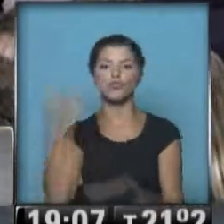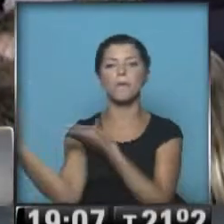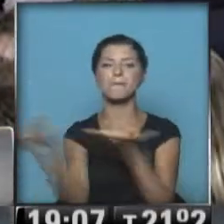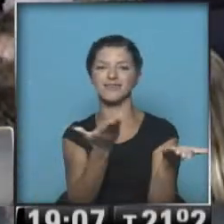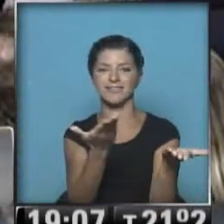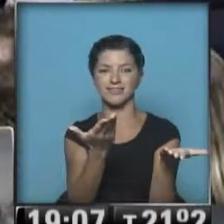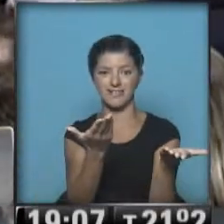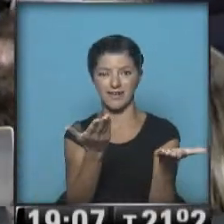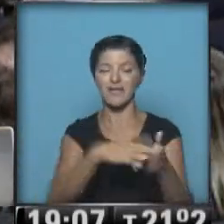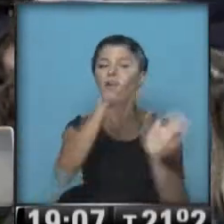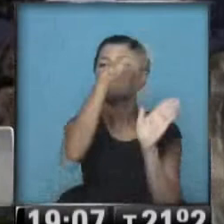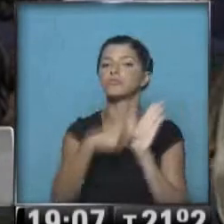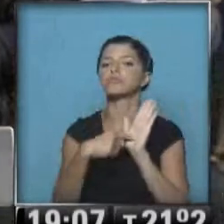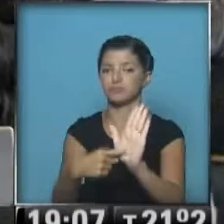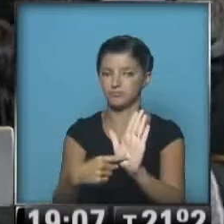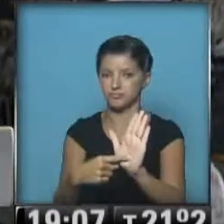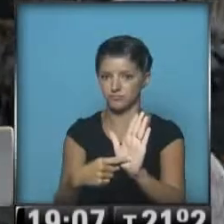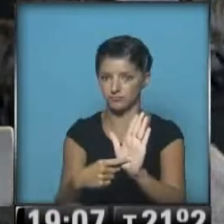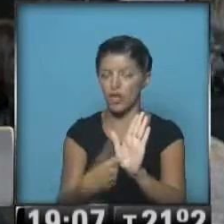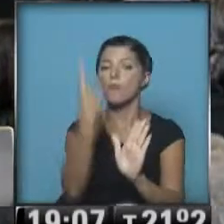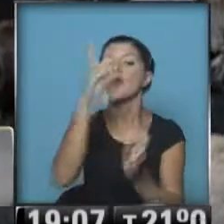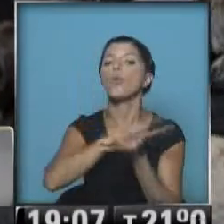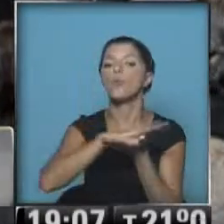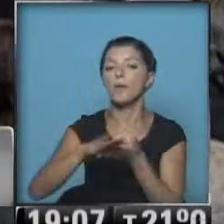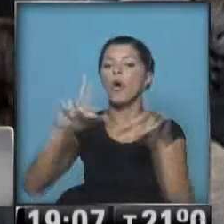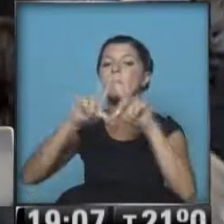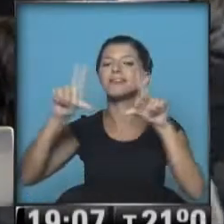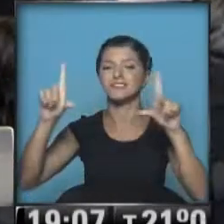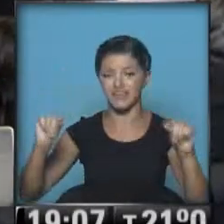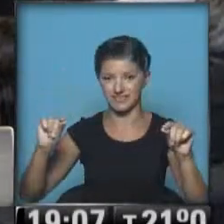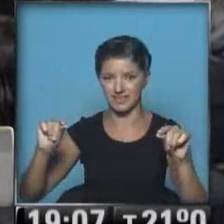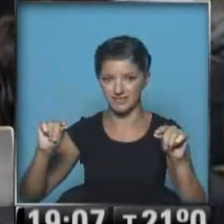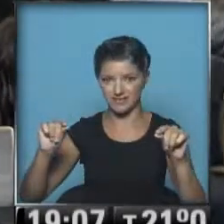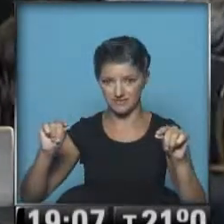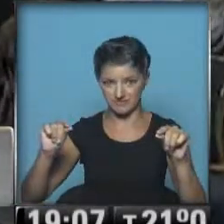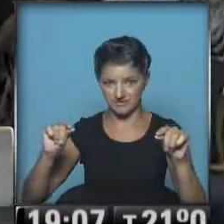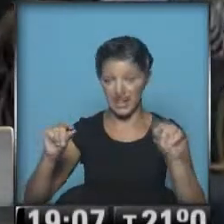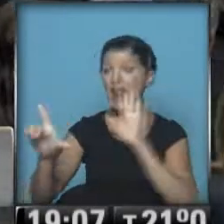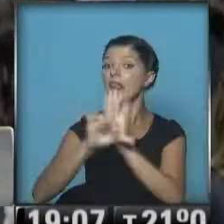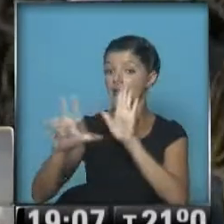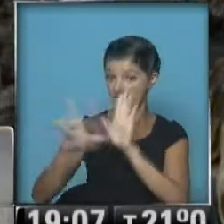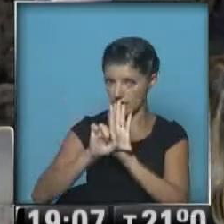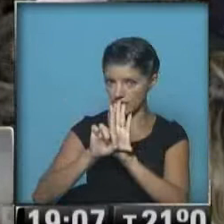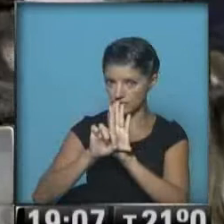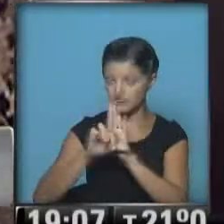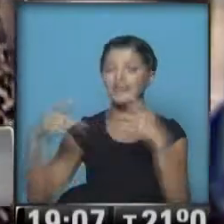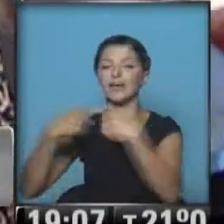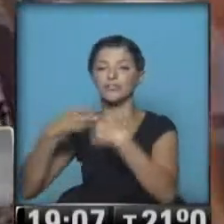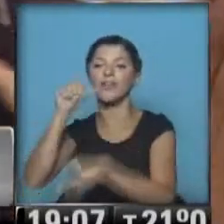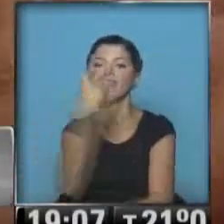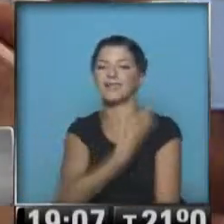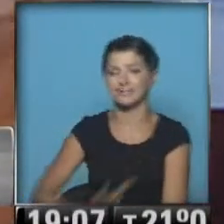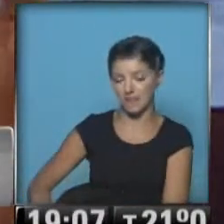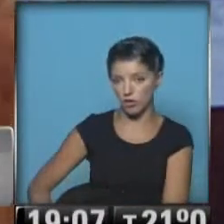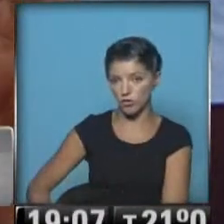el boceto para justamente un nuevo billete conmemorativo de curso legal elaborado por la Sociedad del Estado,